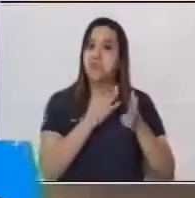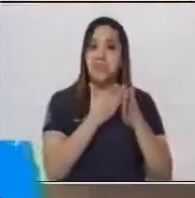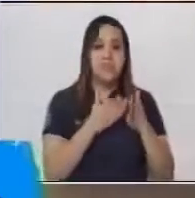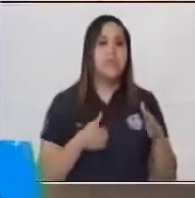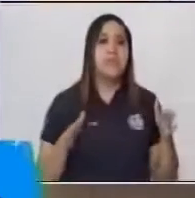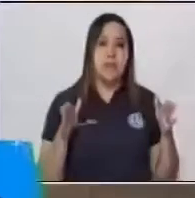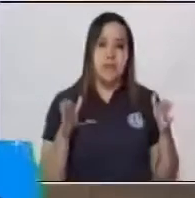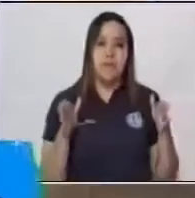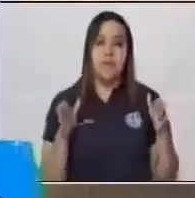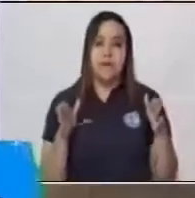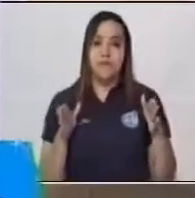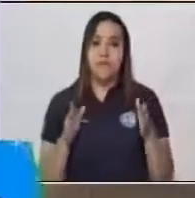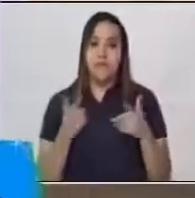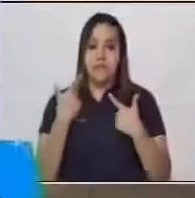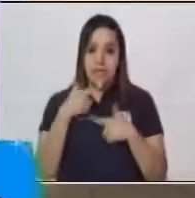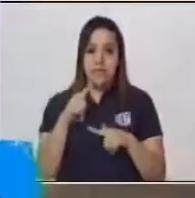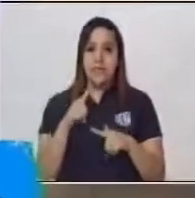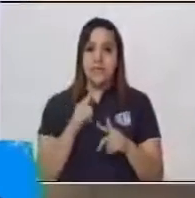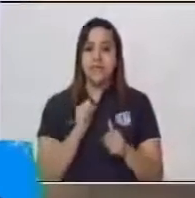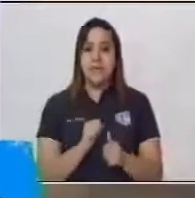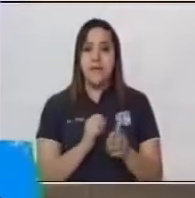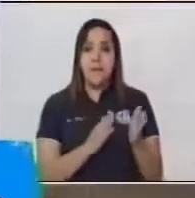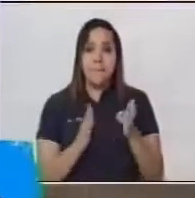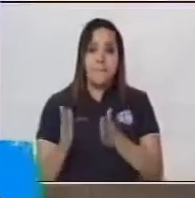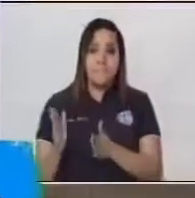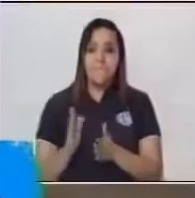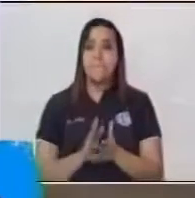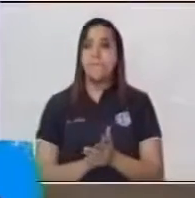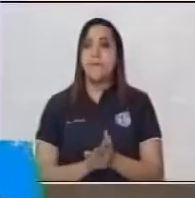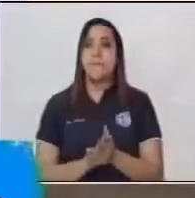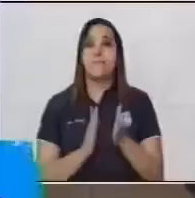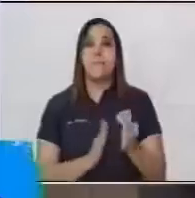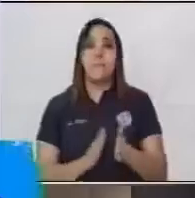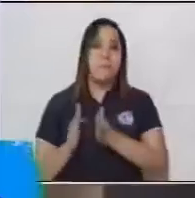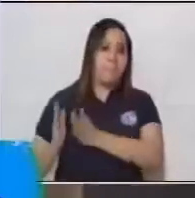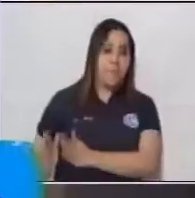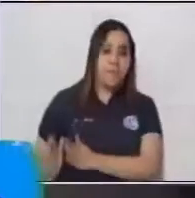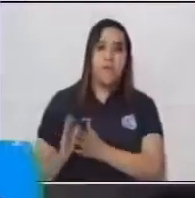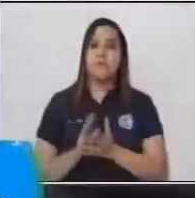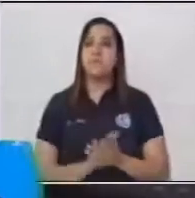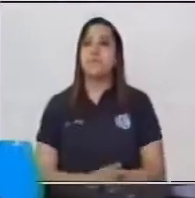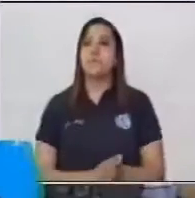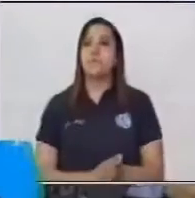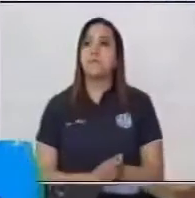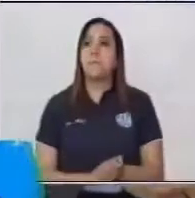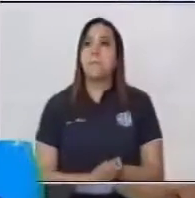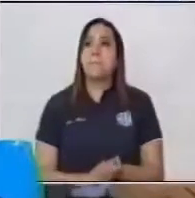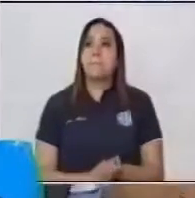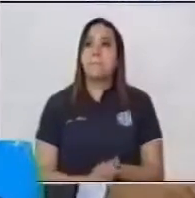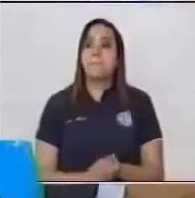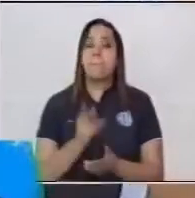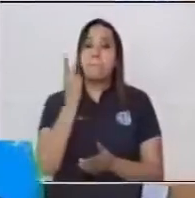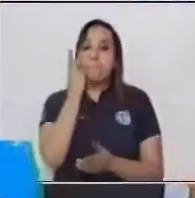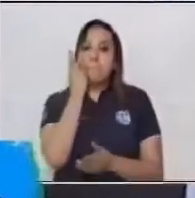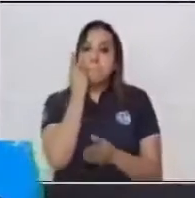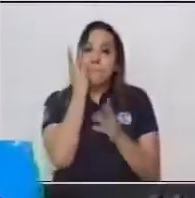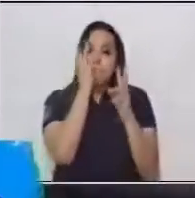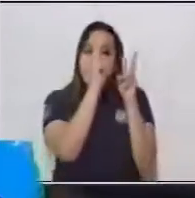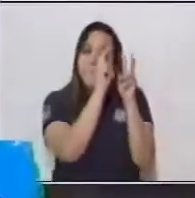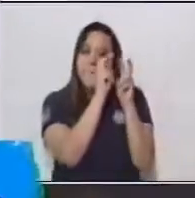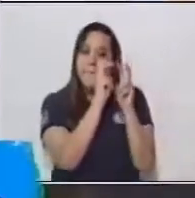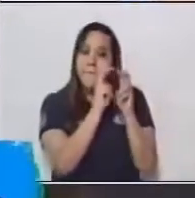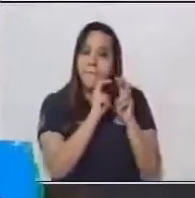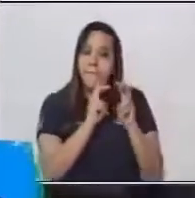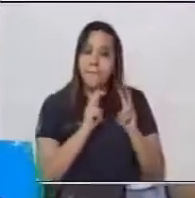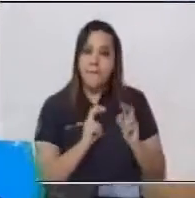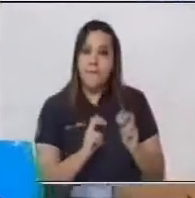uno de los términos que forman esta sucesión. Ahora, vamos a ir a analizar lo que son